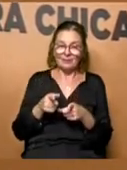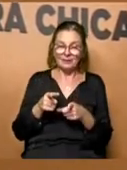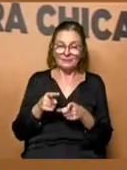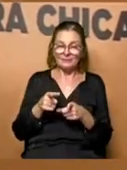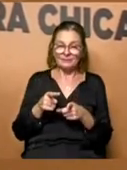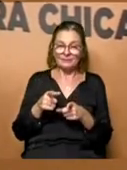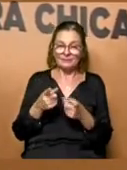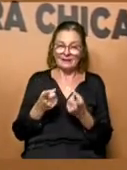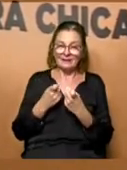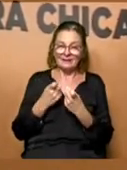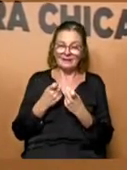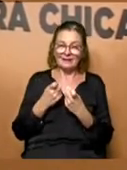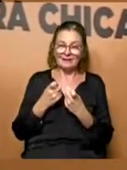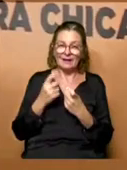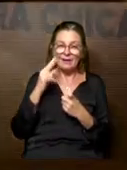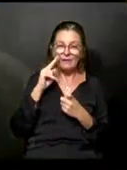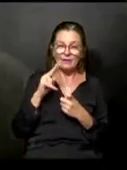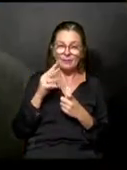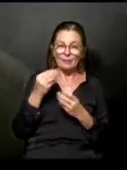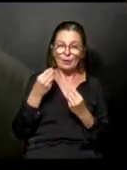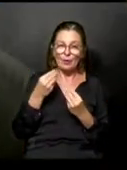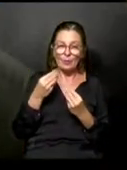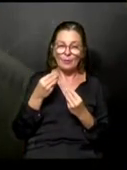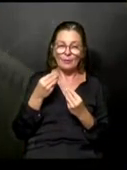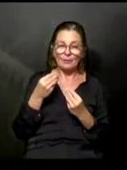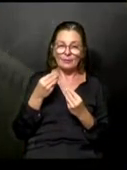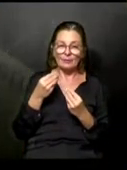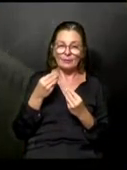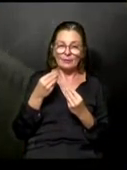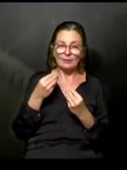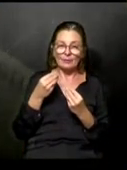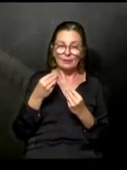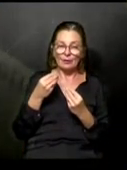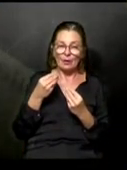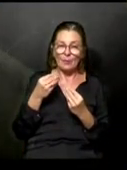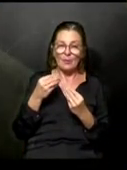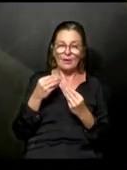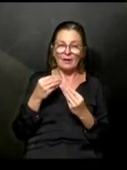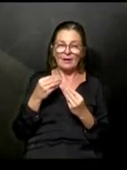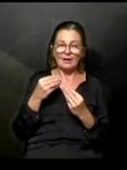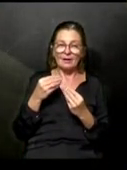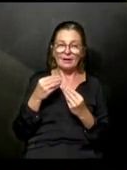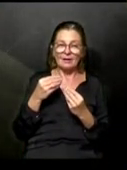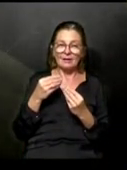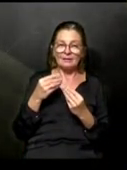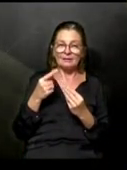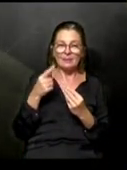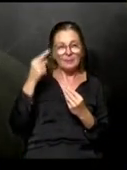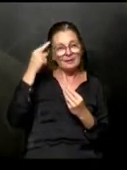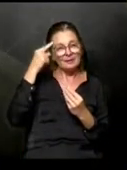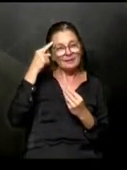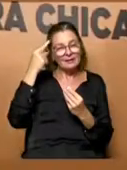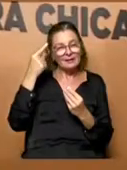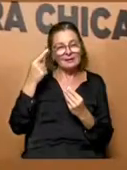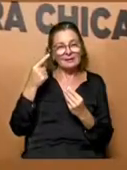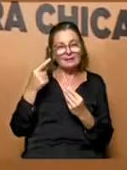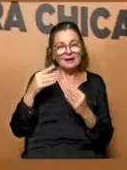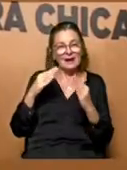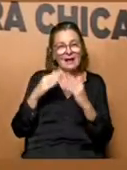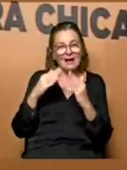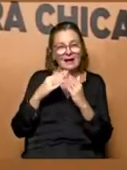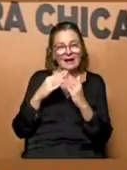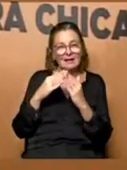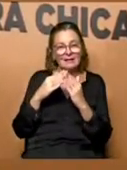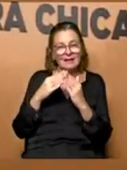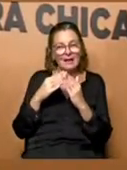Lo de la necesidad de revernos cómo habitamos. ¿Cómo habitamos? La romantización de la vivienda